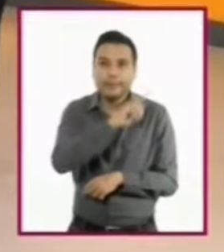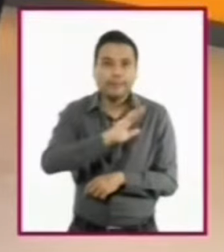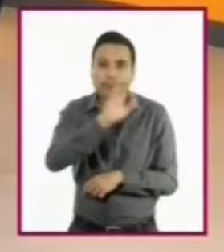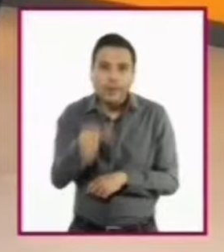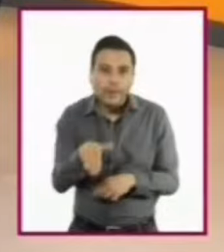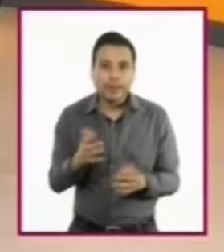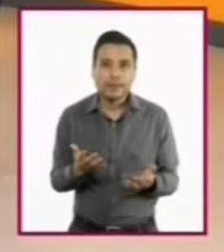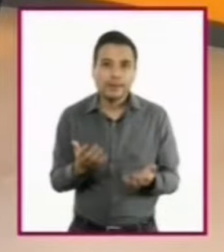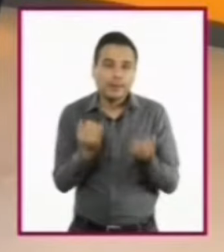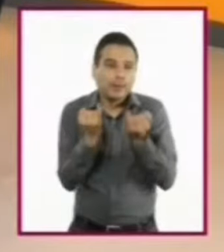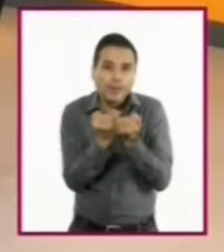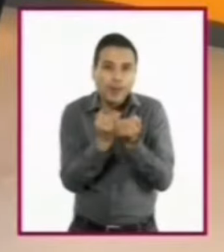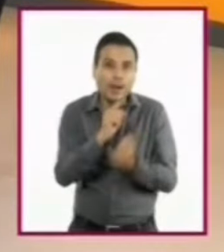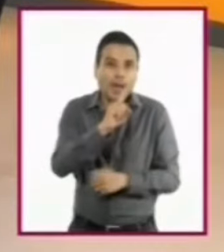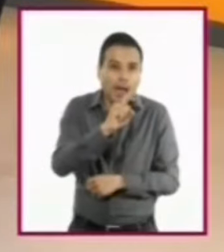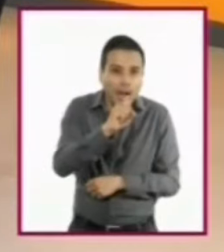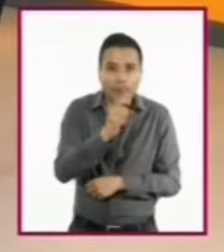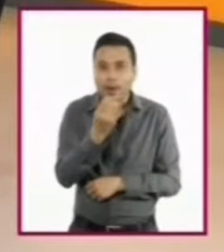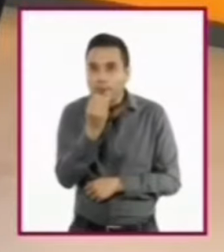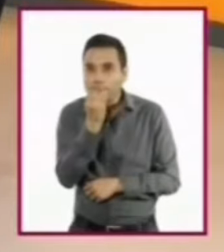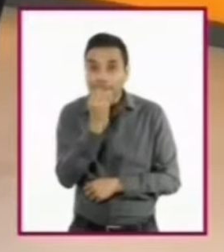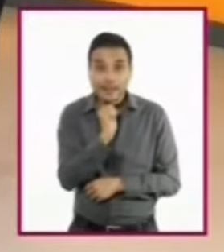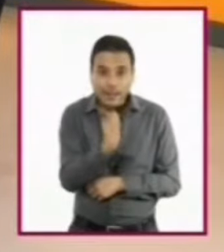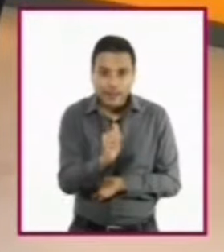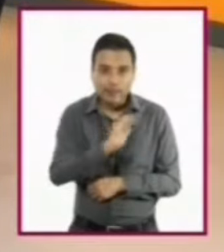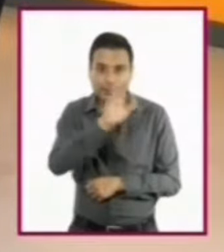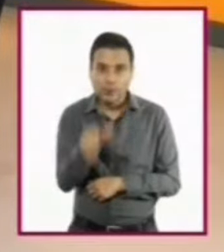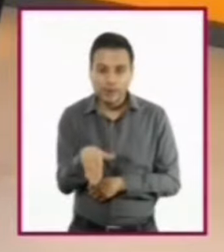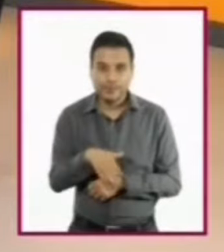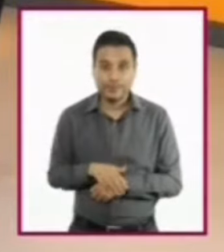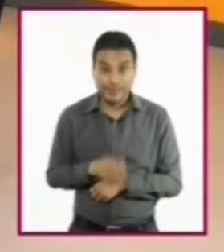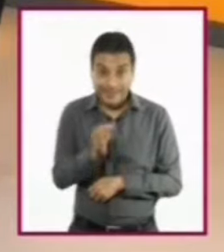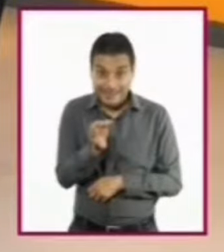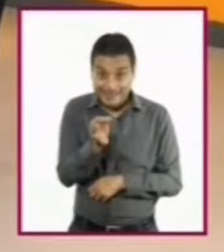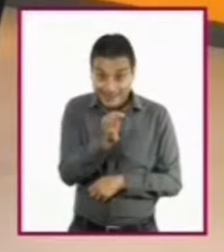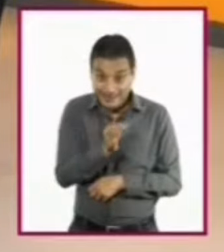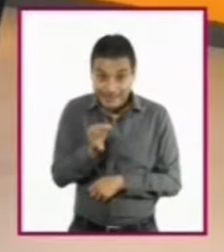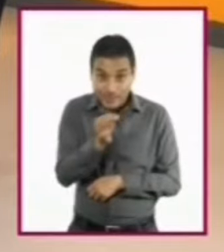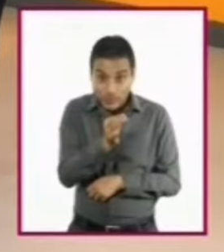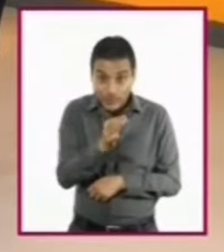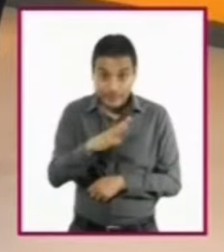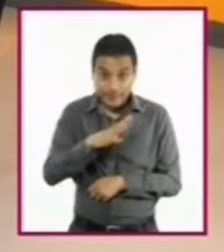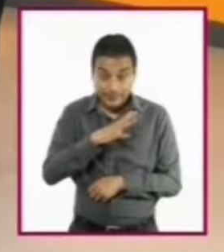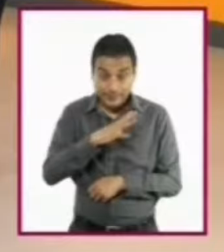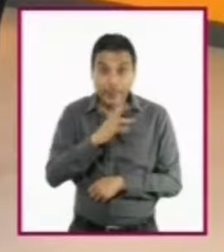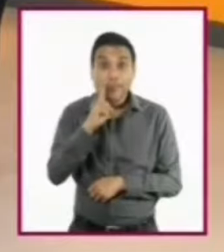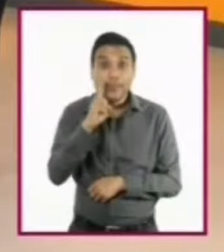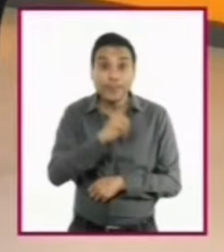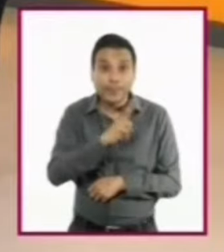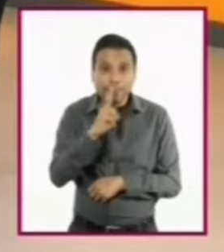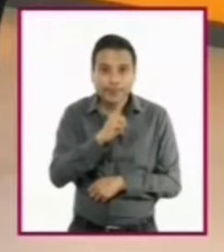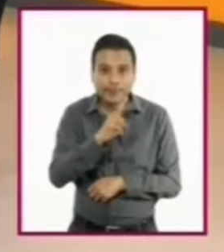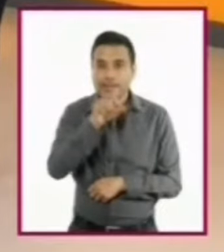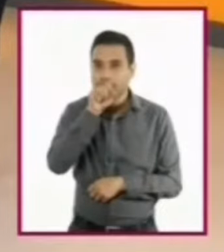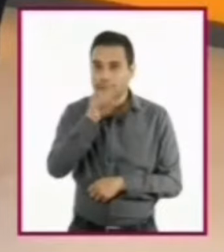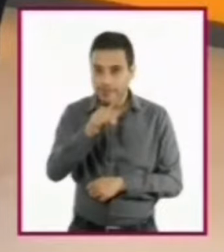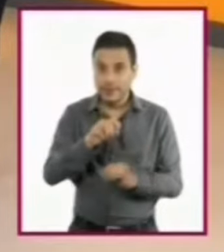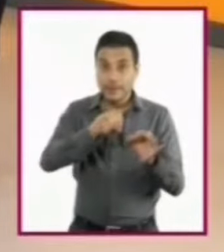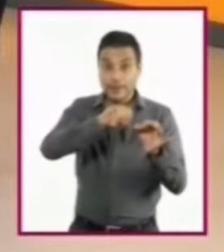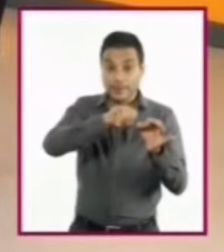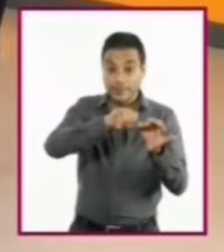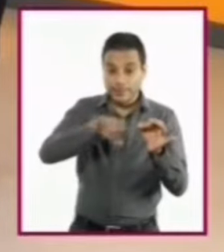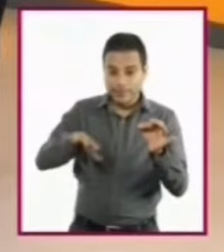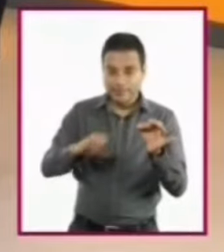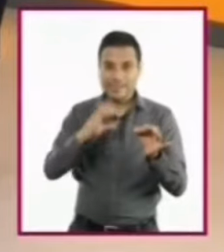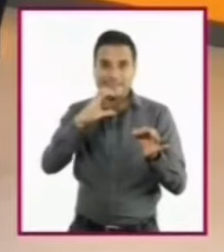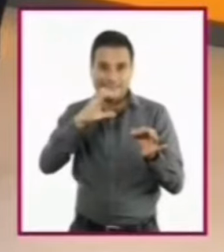agua. Además, al tiempo que las células utilizan el oxígeno, expulsan dióxido de carbono